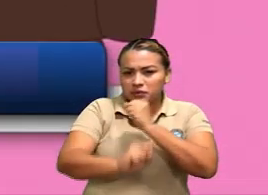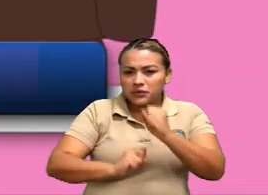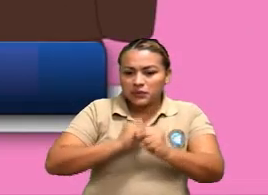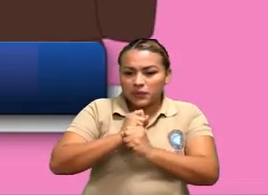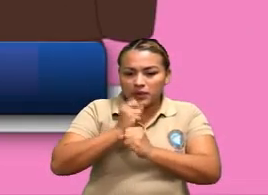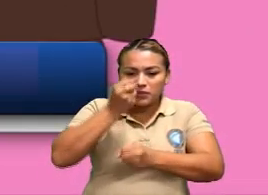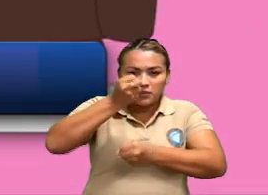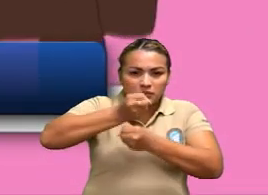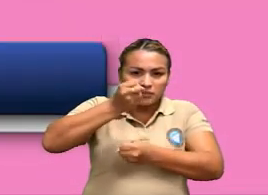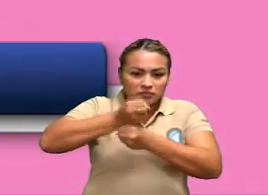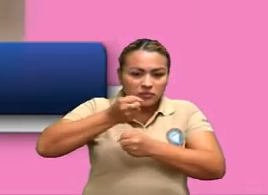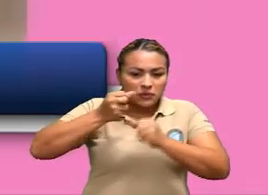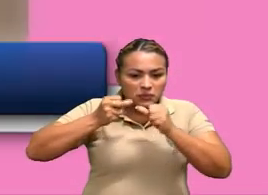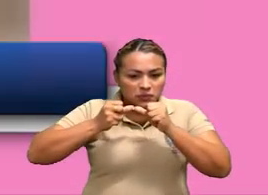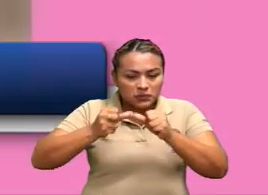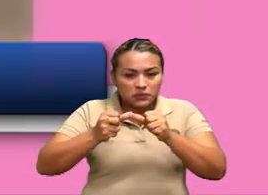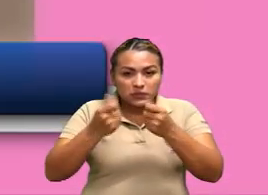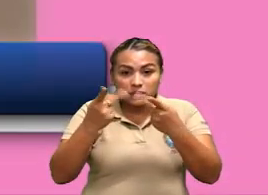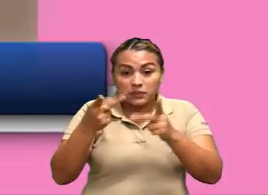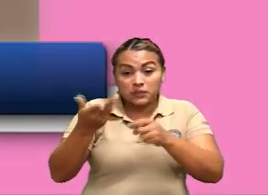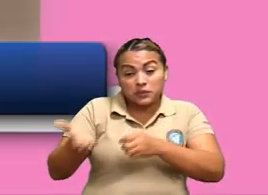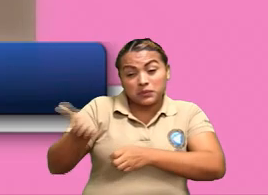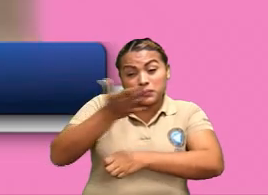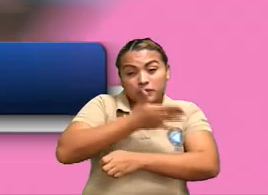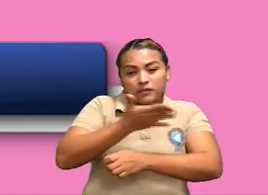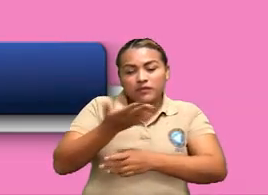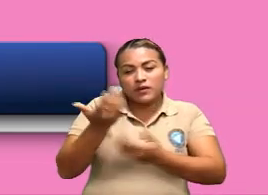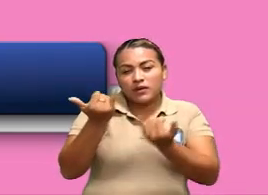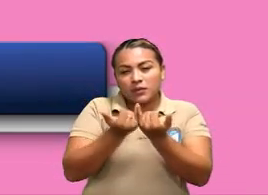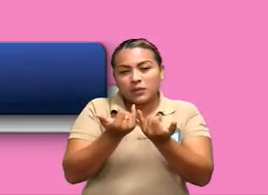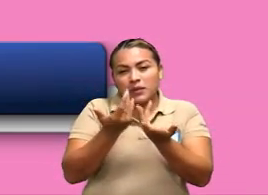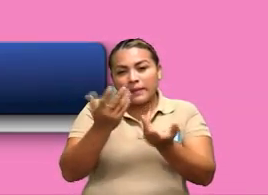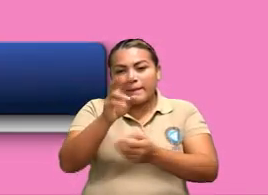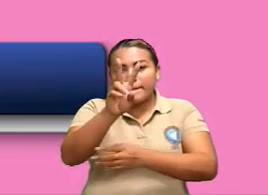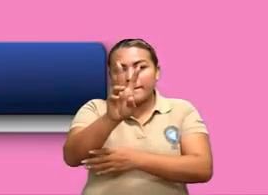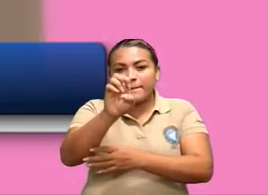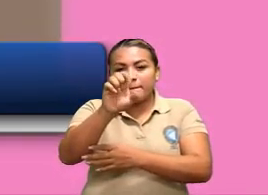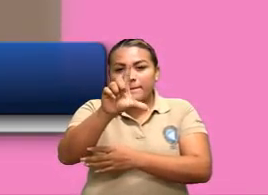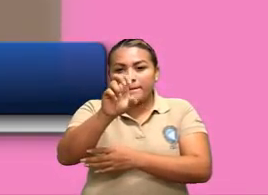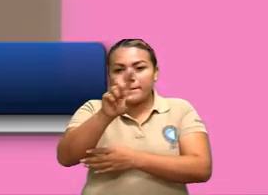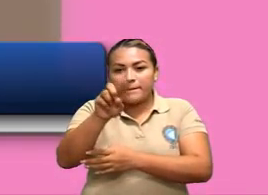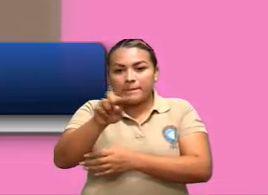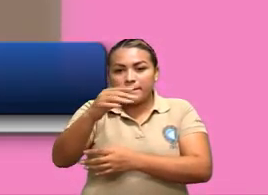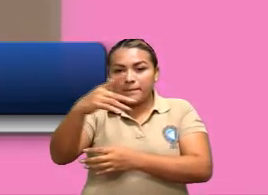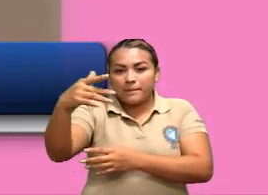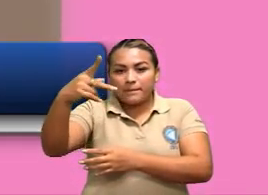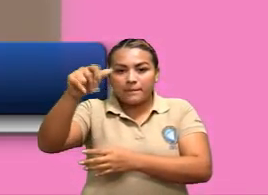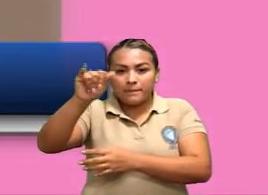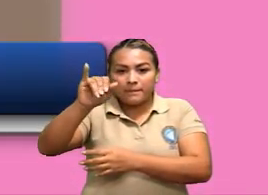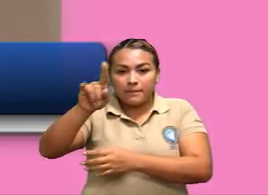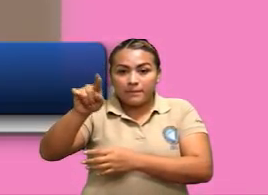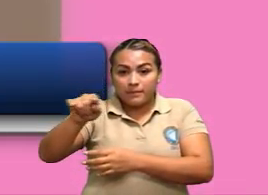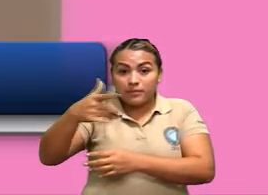trabajaya en el Hospital Fernando Vélez Paya Antiguo. Uh-huh. Entonces yo tengo 20 años de trabajar en